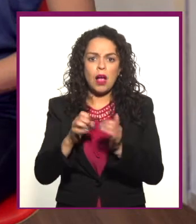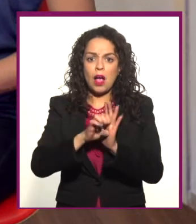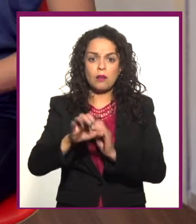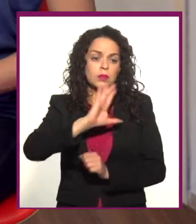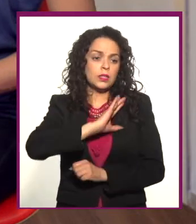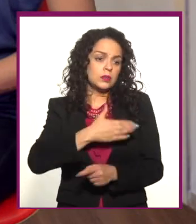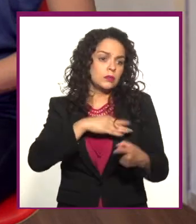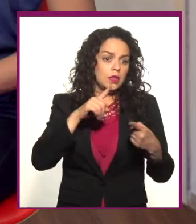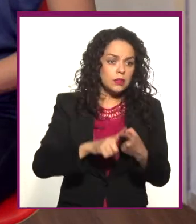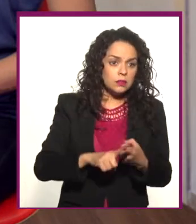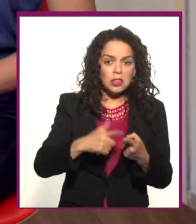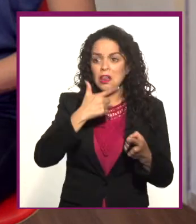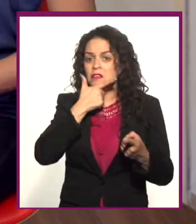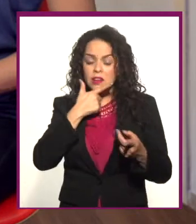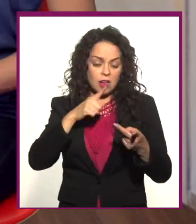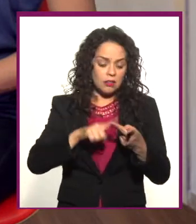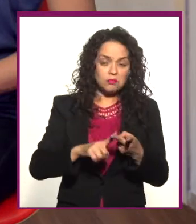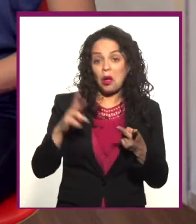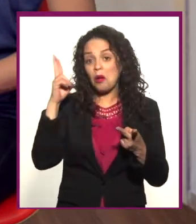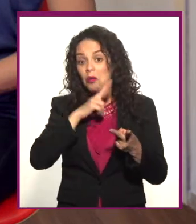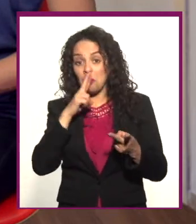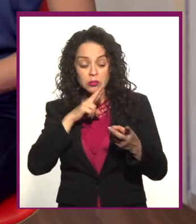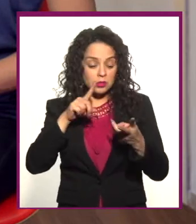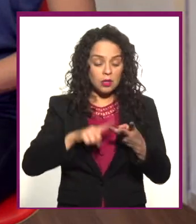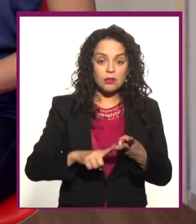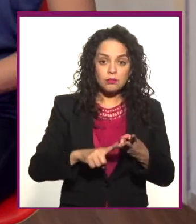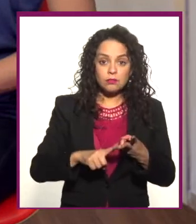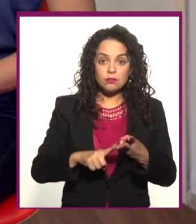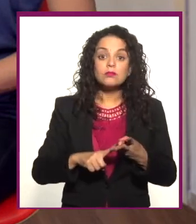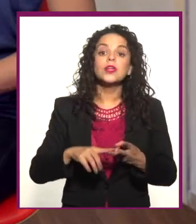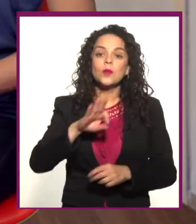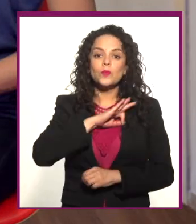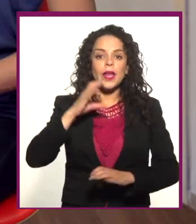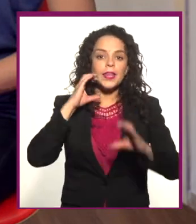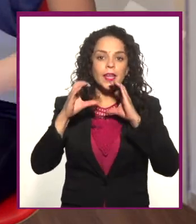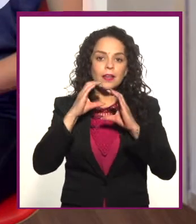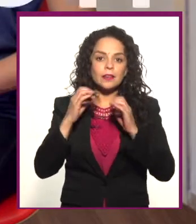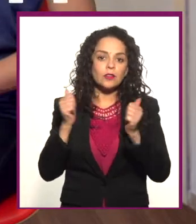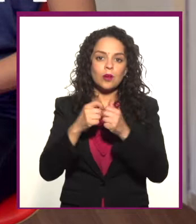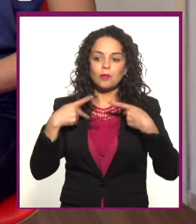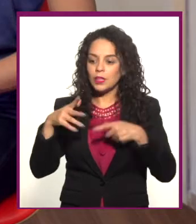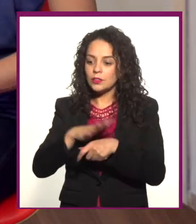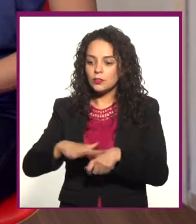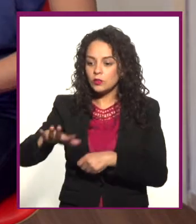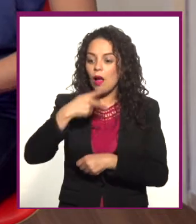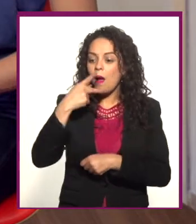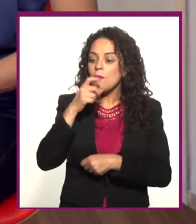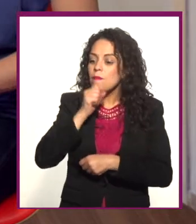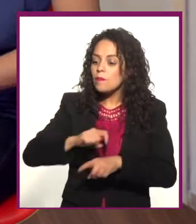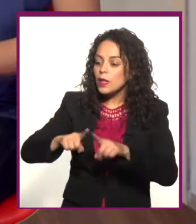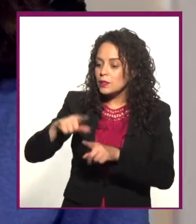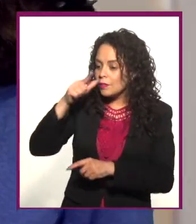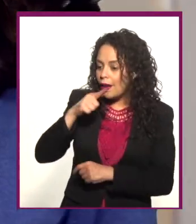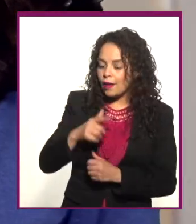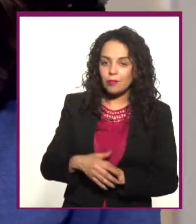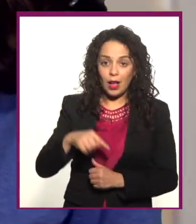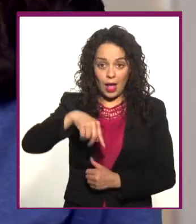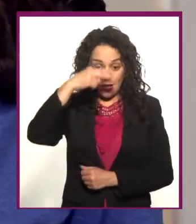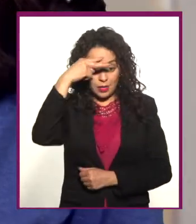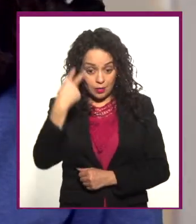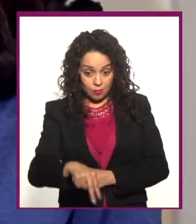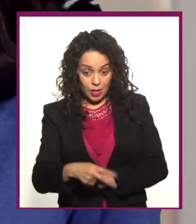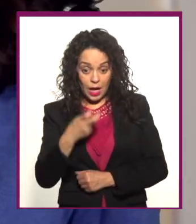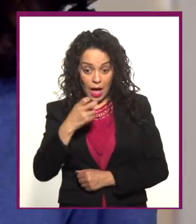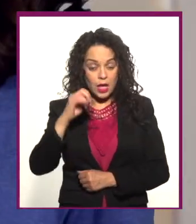otra lengua, como el español o el inglés o el ruso, que es permitir la comunicación entre sus hablantes. Para el caso